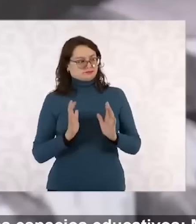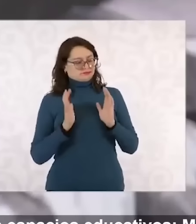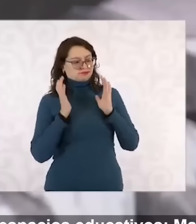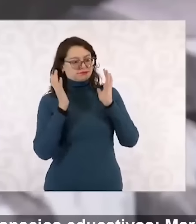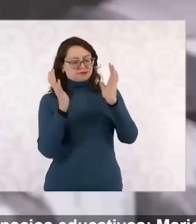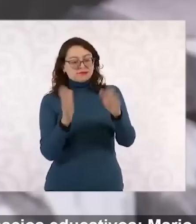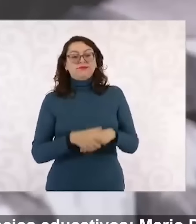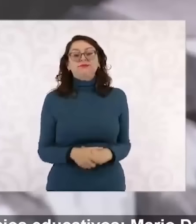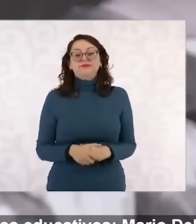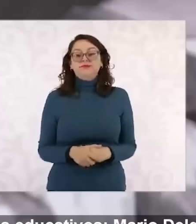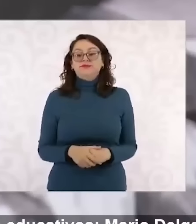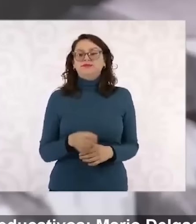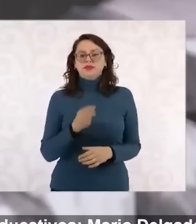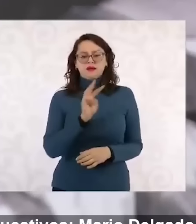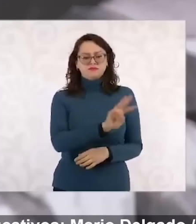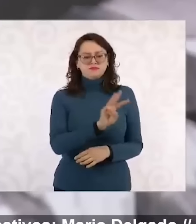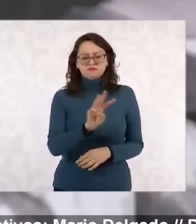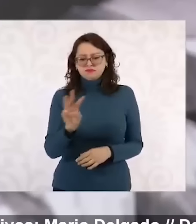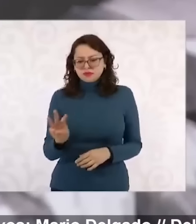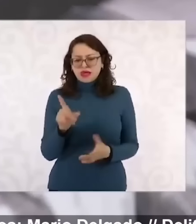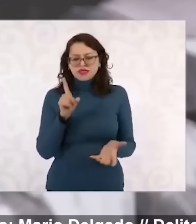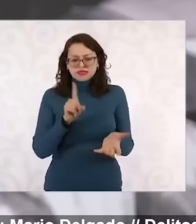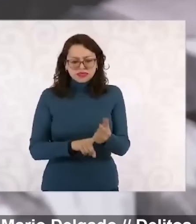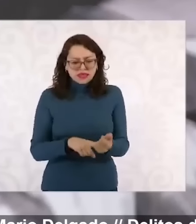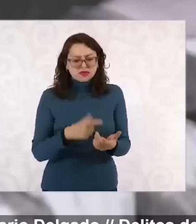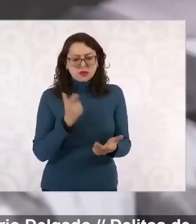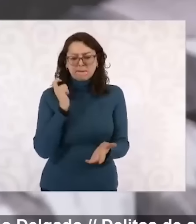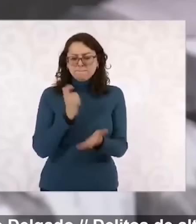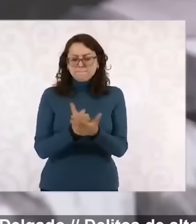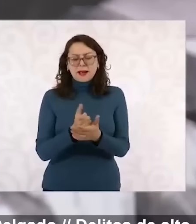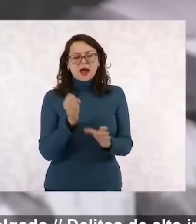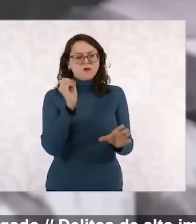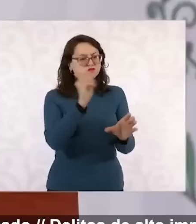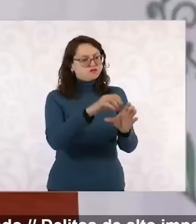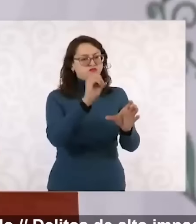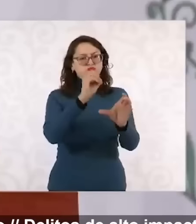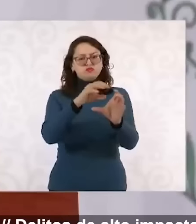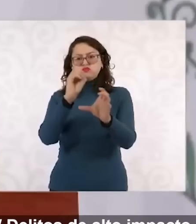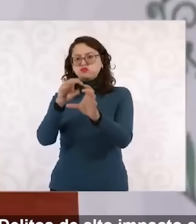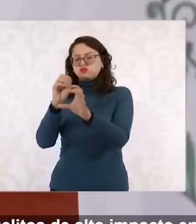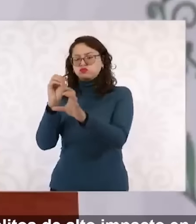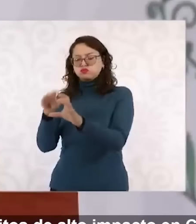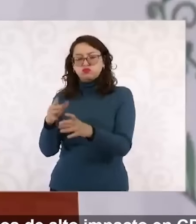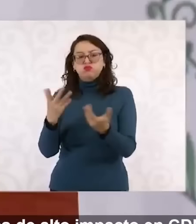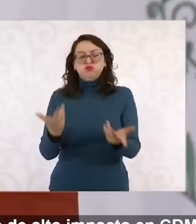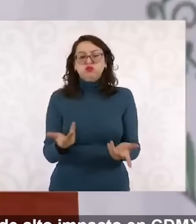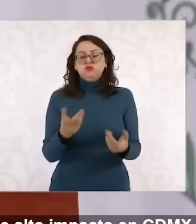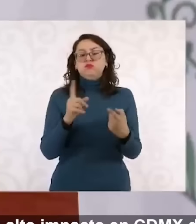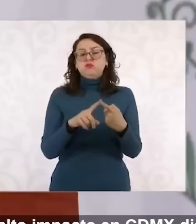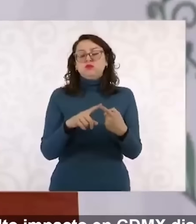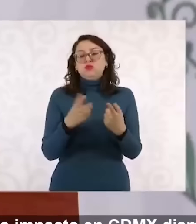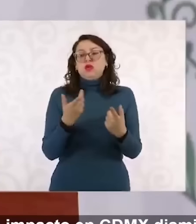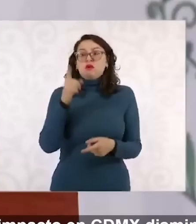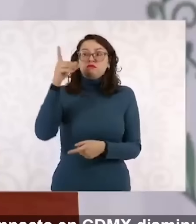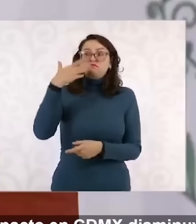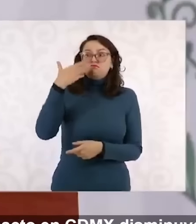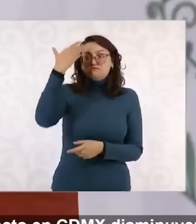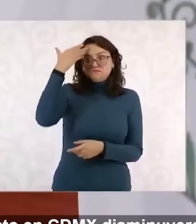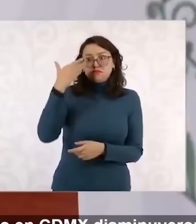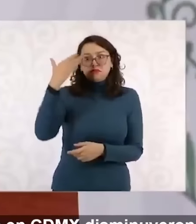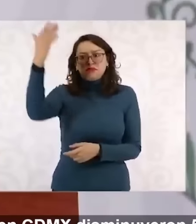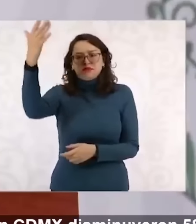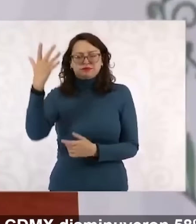plataformas tecnológicas no supervisadas, que operaron pagos en línea y agregadores tecnológicos con destino a Malta y Emiratos Árabes Unidos, fuera